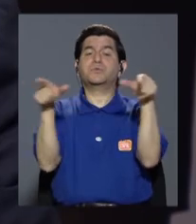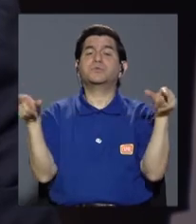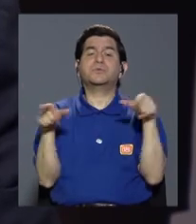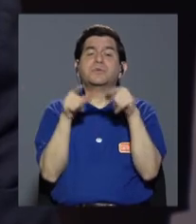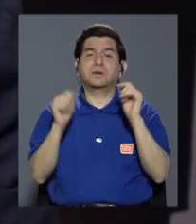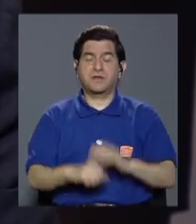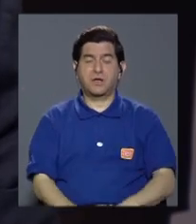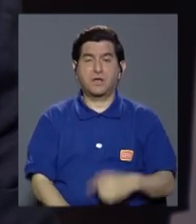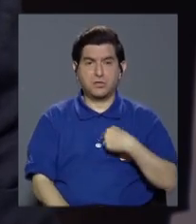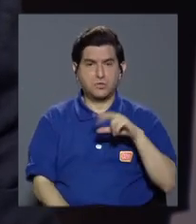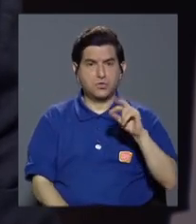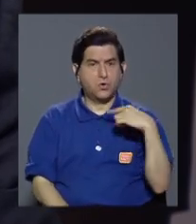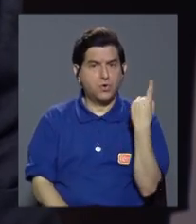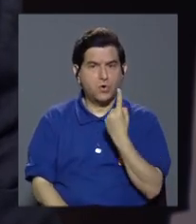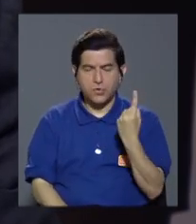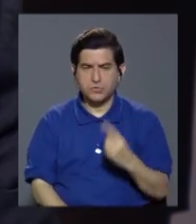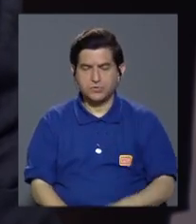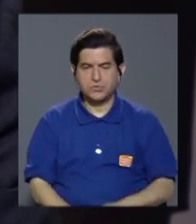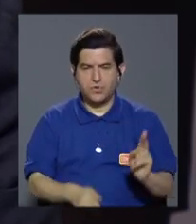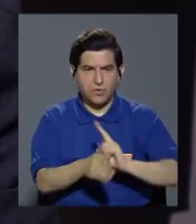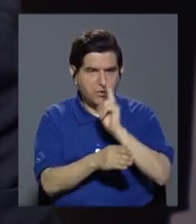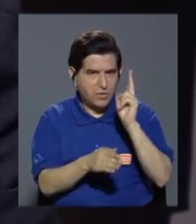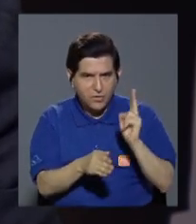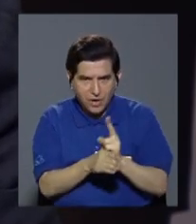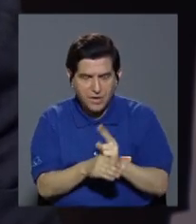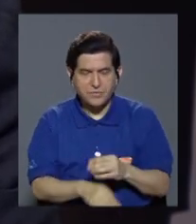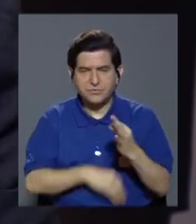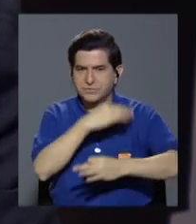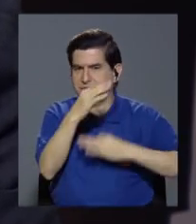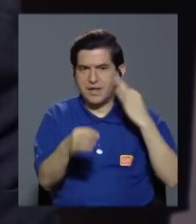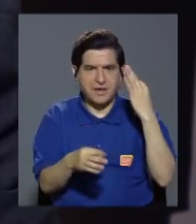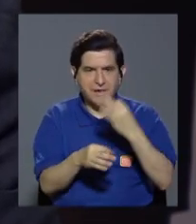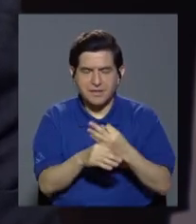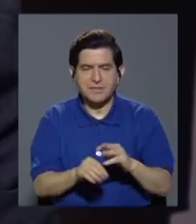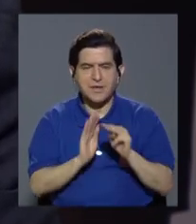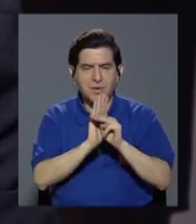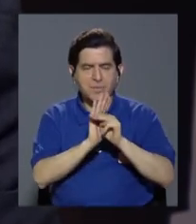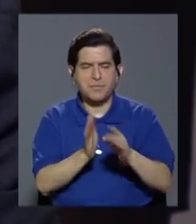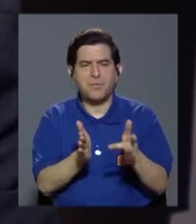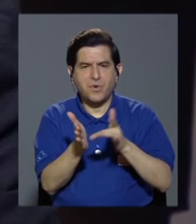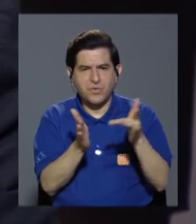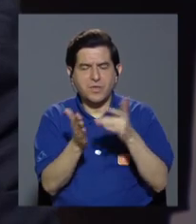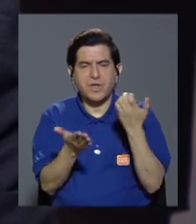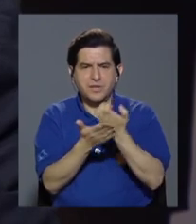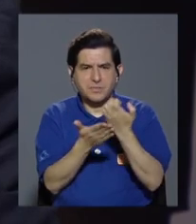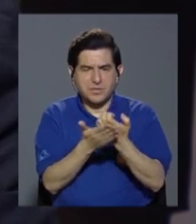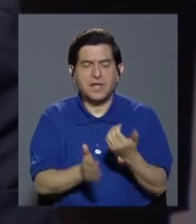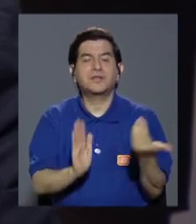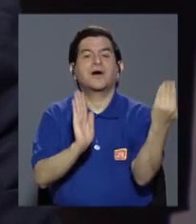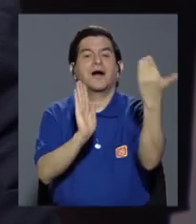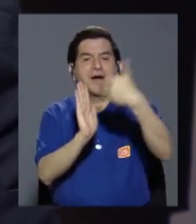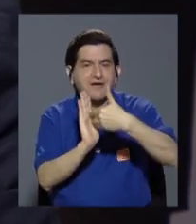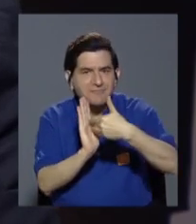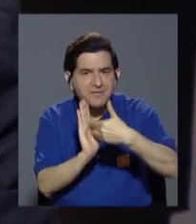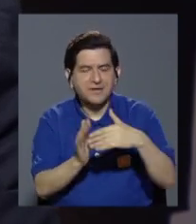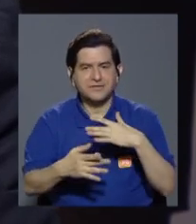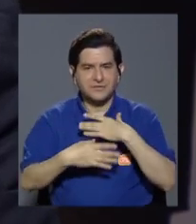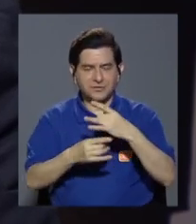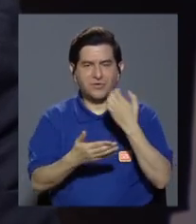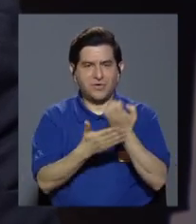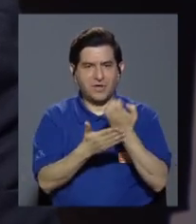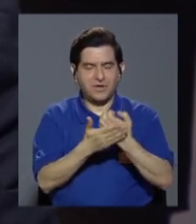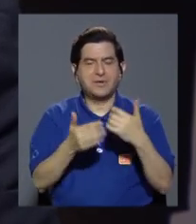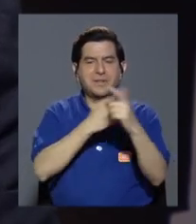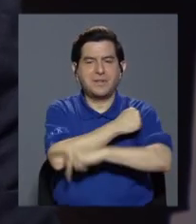yo no solamente estoy cuando utilizo este tipo de modelo de explotación económica no sólo estoy afectando los intereses económicos